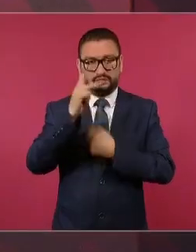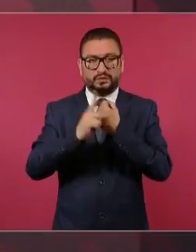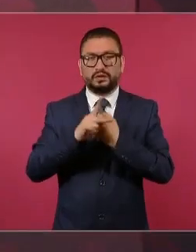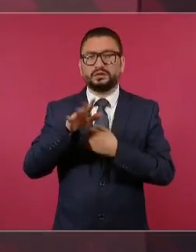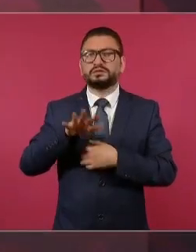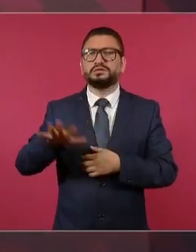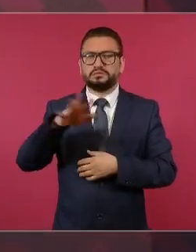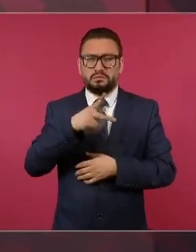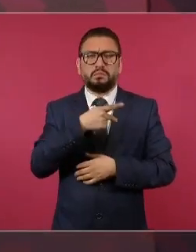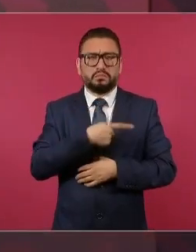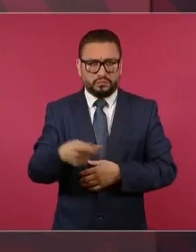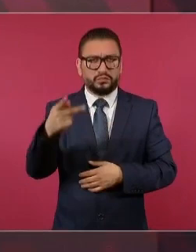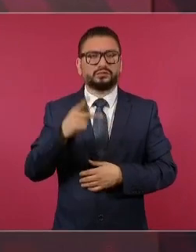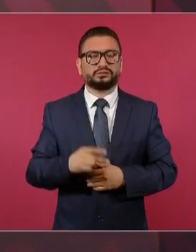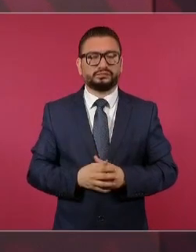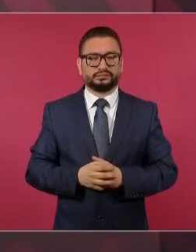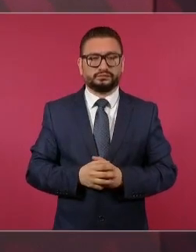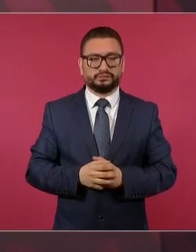pobre.